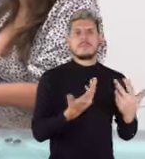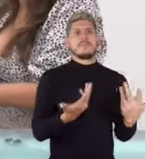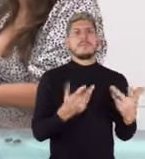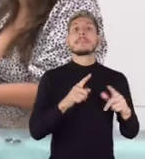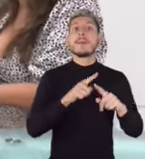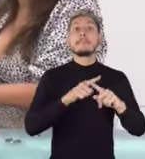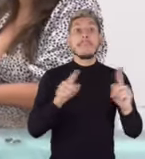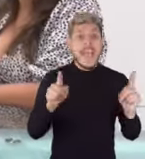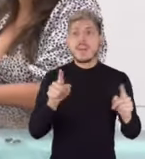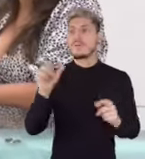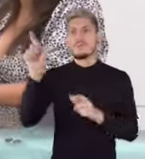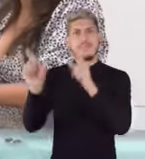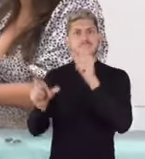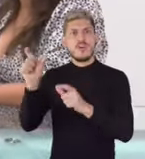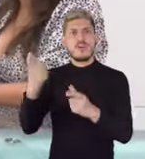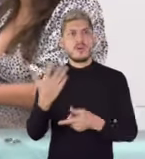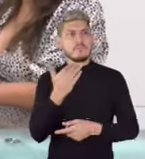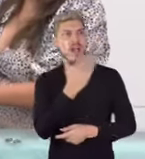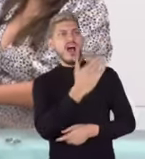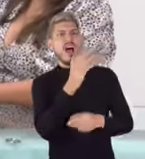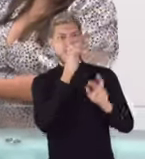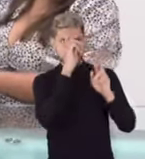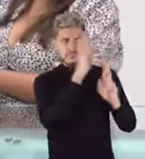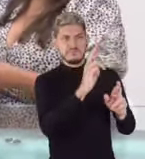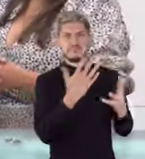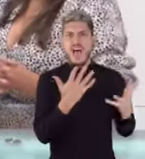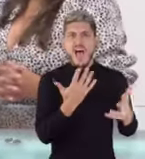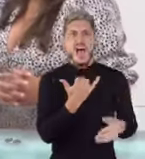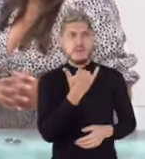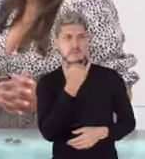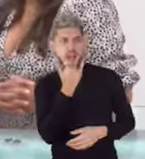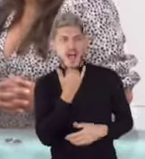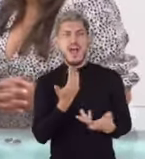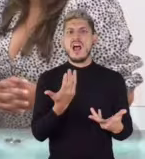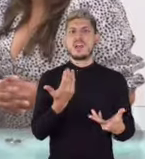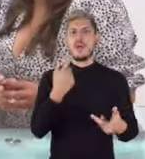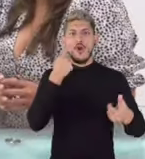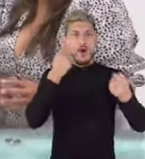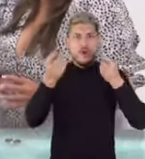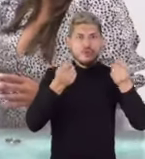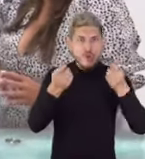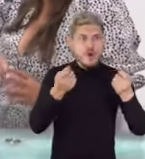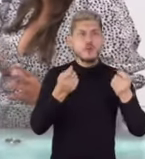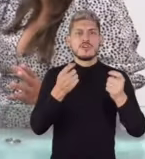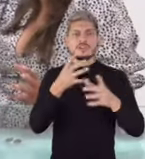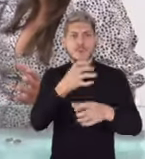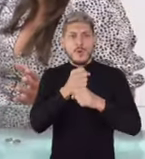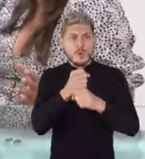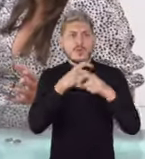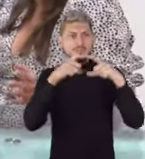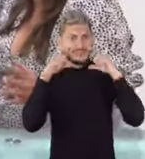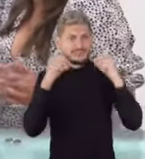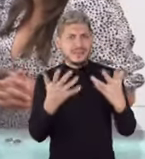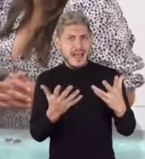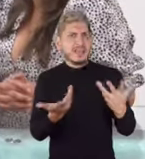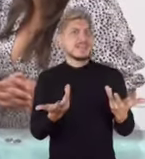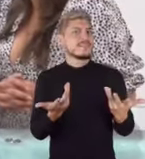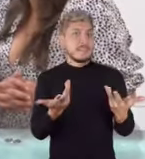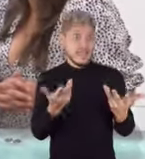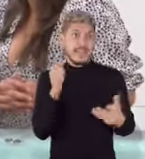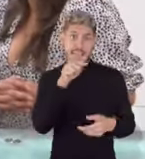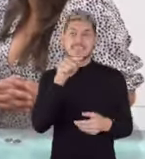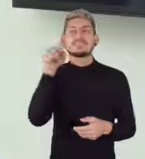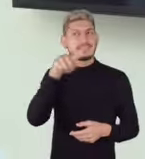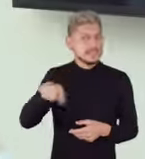a operadores que no respetan las paradas, que no hay controles de bioseguridad. Eso es en general, ¿no? Exacto,